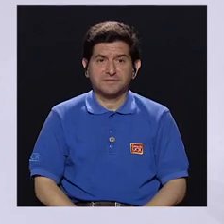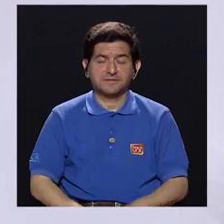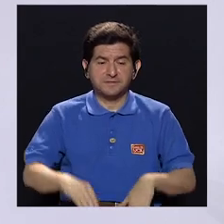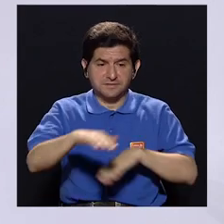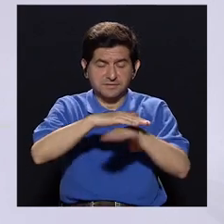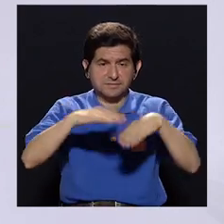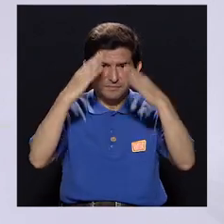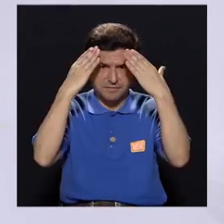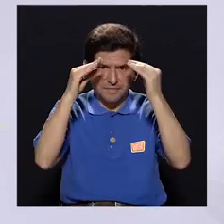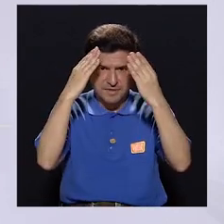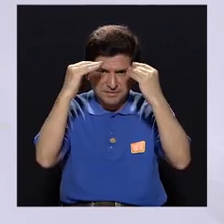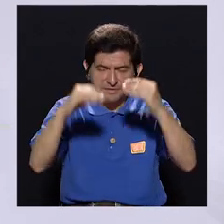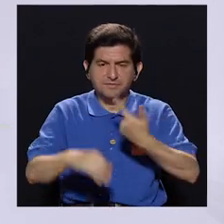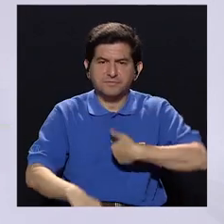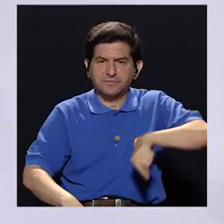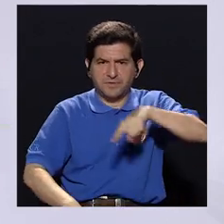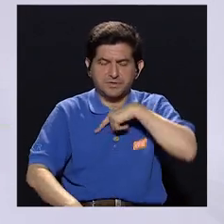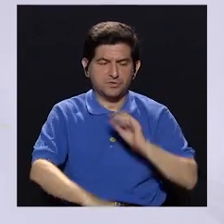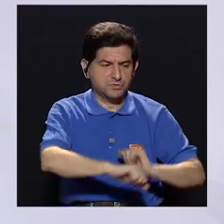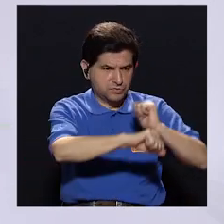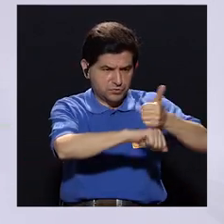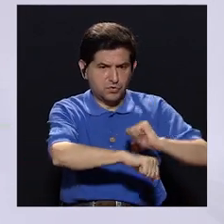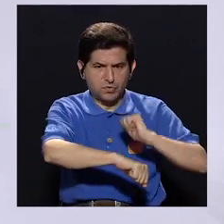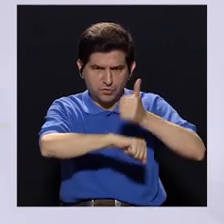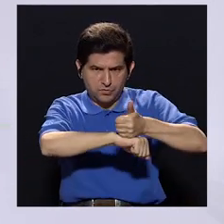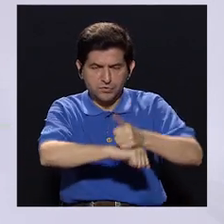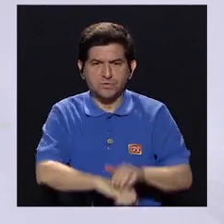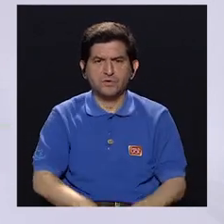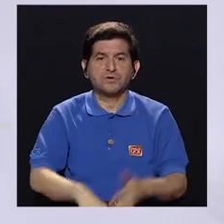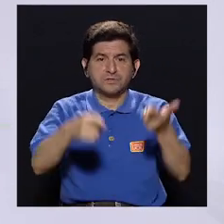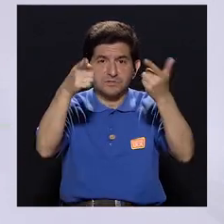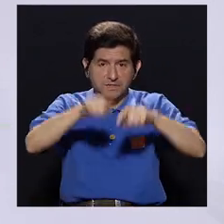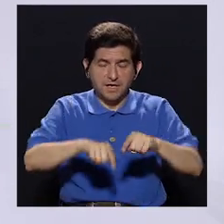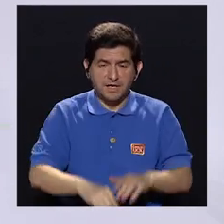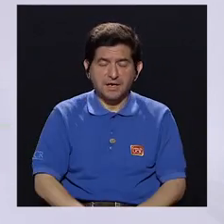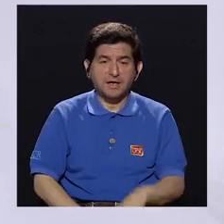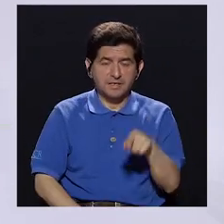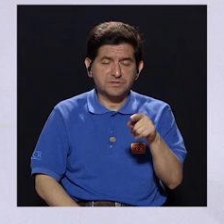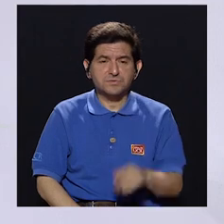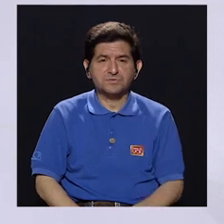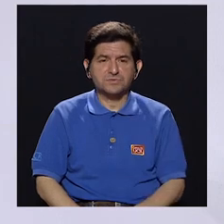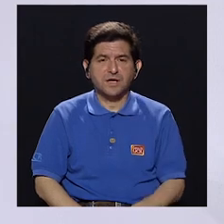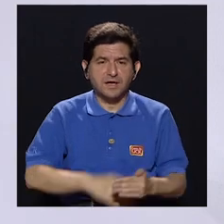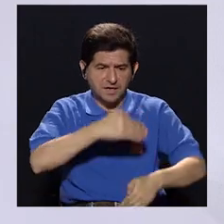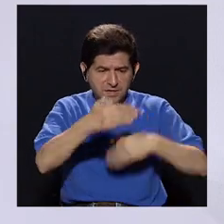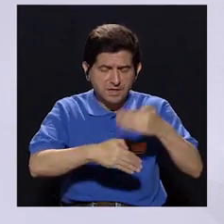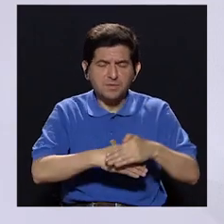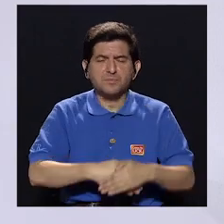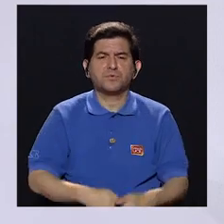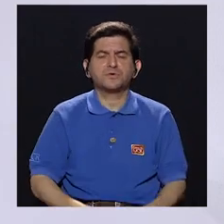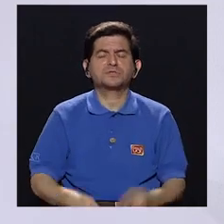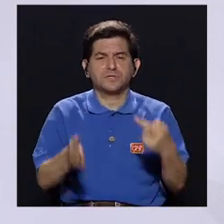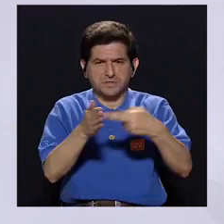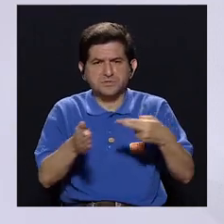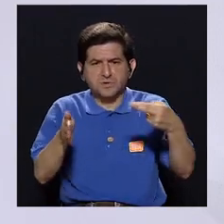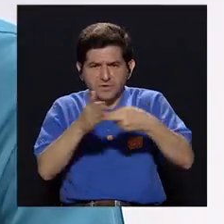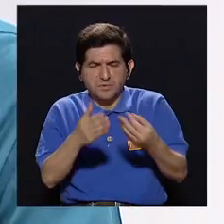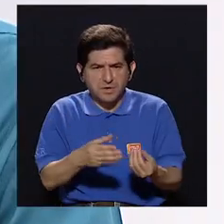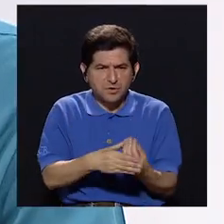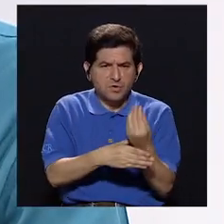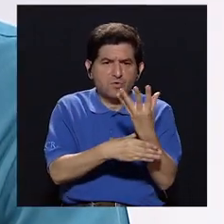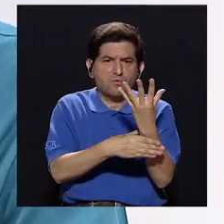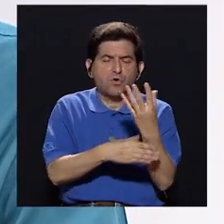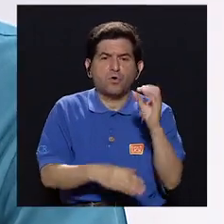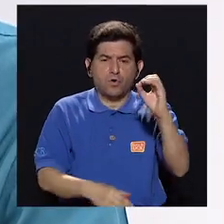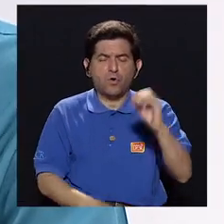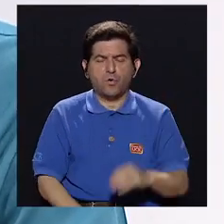bases de datos que podemos crear de información de polinización requieren muchísimo y las publicaciones